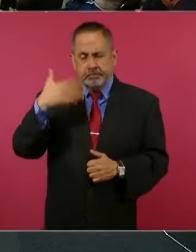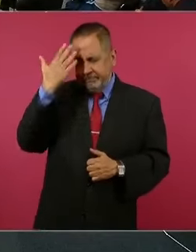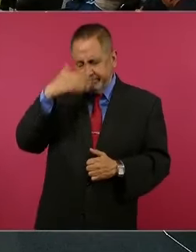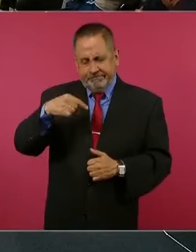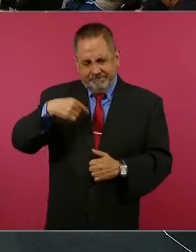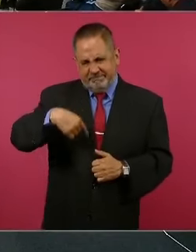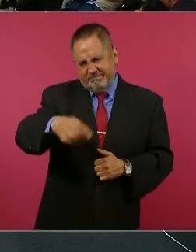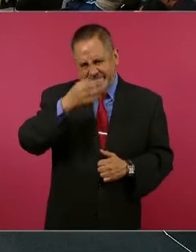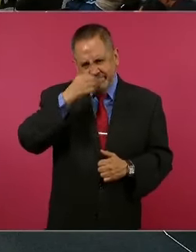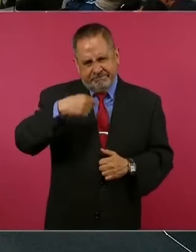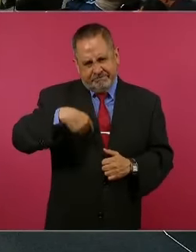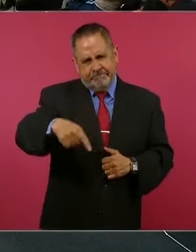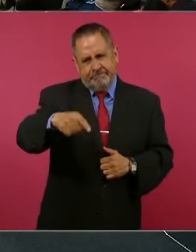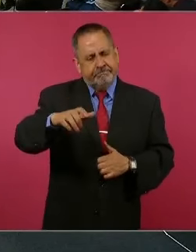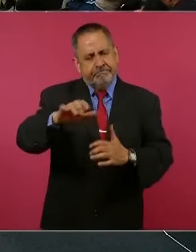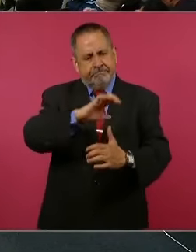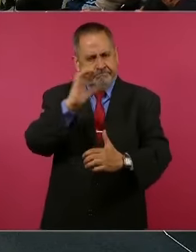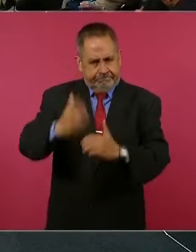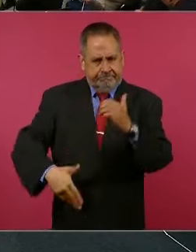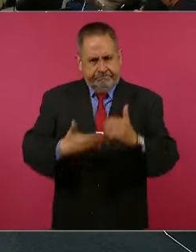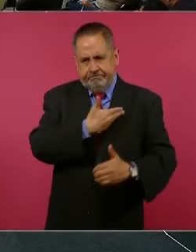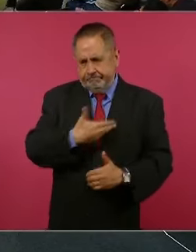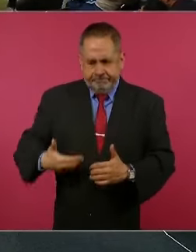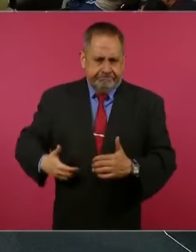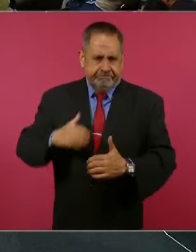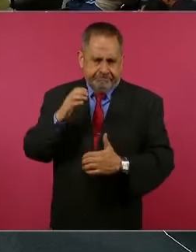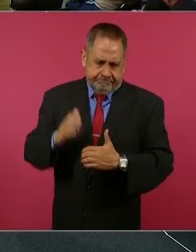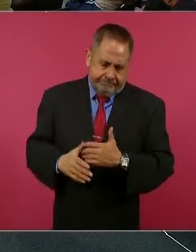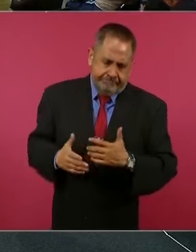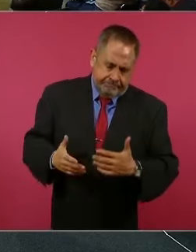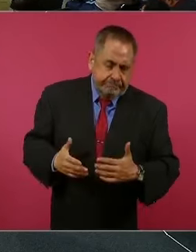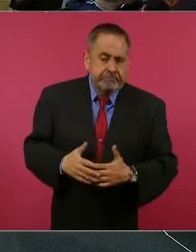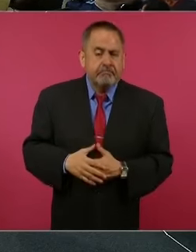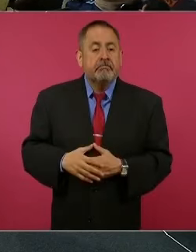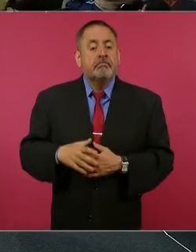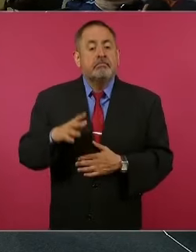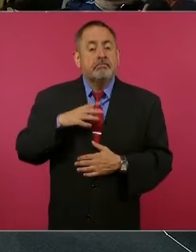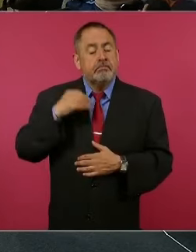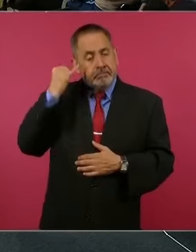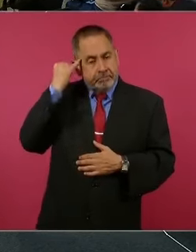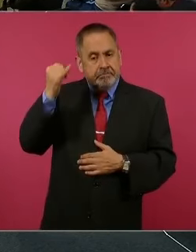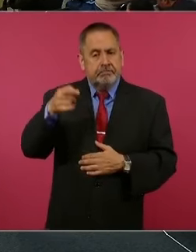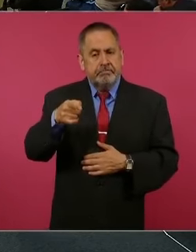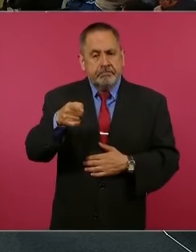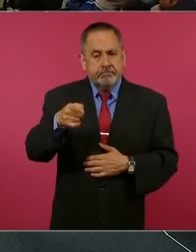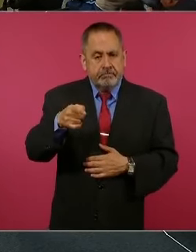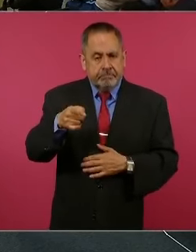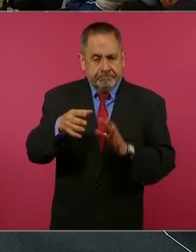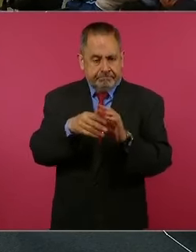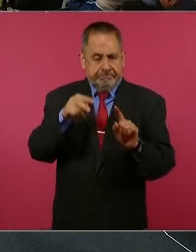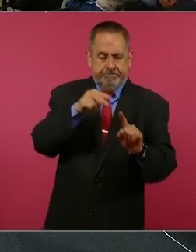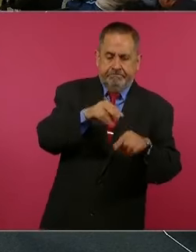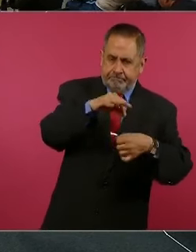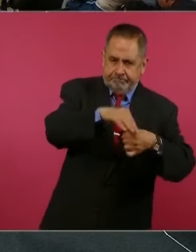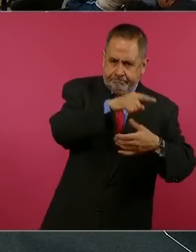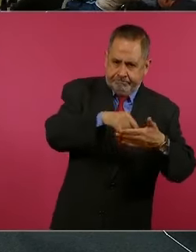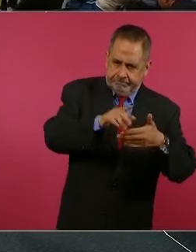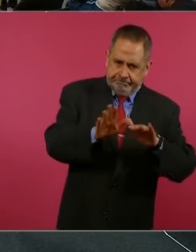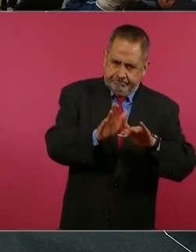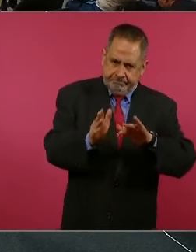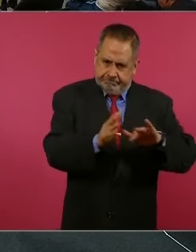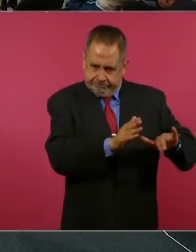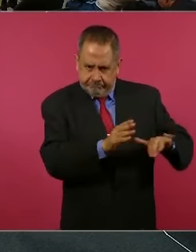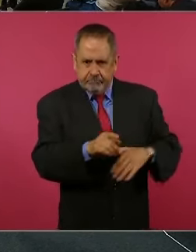fase final de su administración este y que bueno no hay una perspectiva eh que no voy a tocar el tema electoral Eh